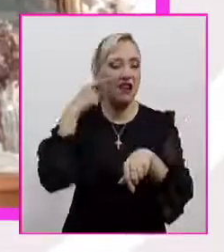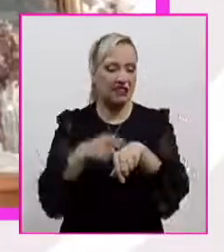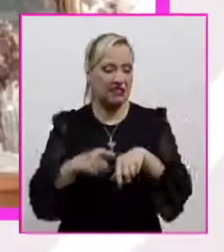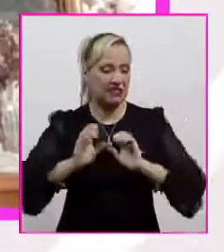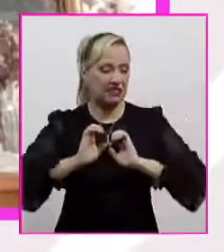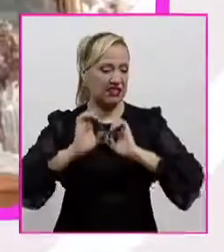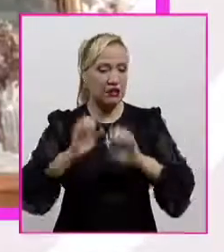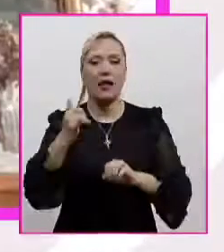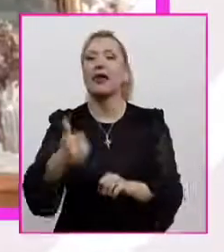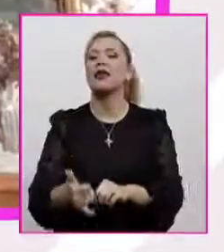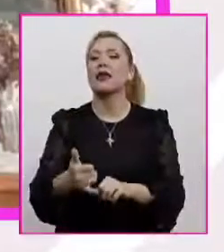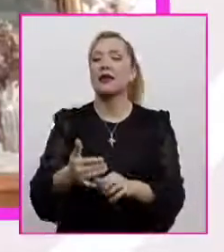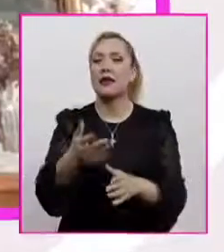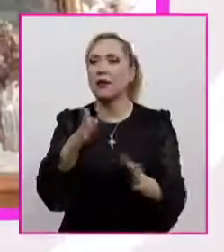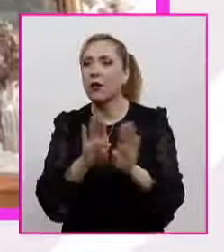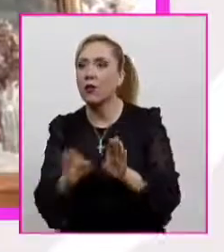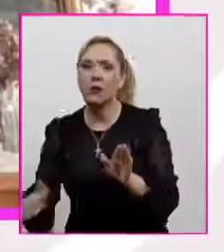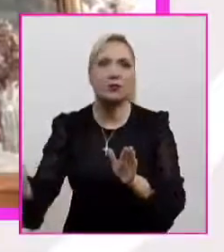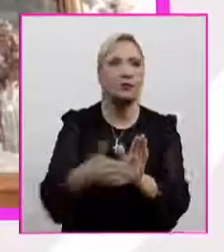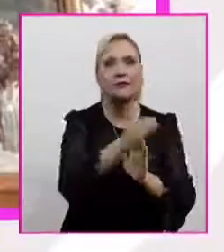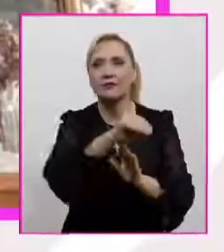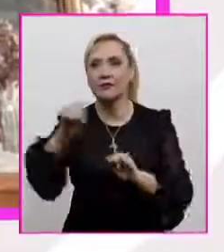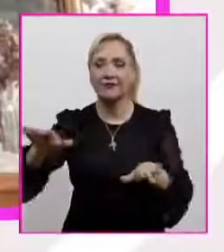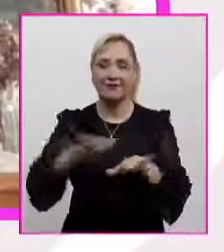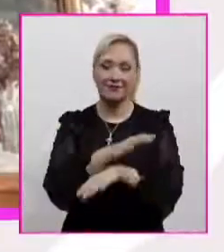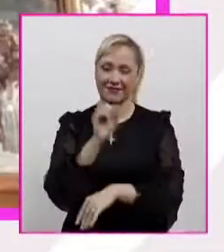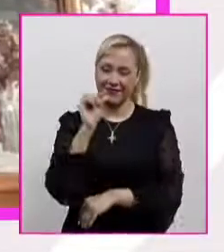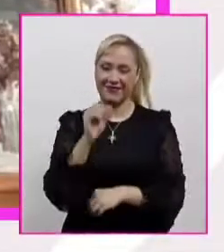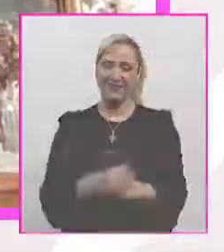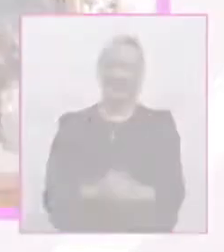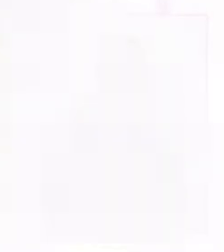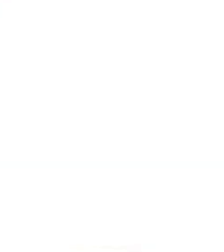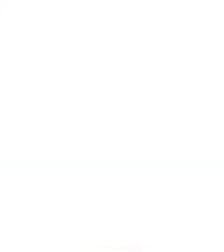y migración. Estamos en Espacio Diverso, no le cambien.